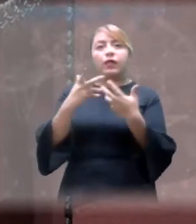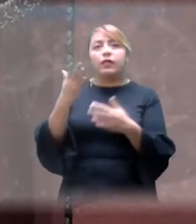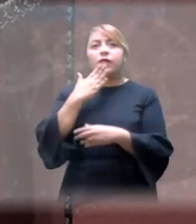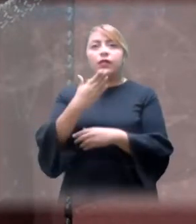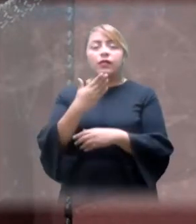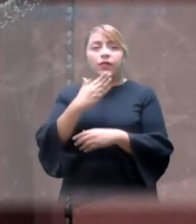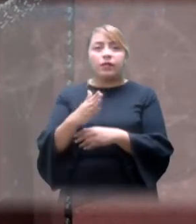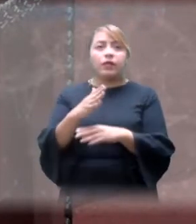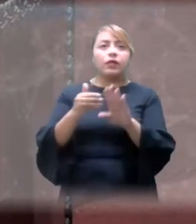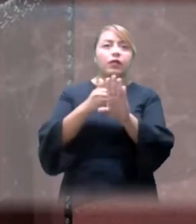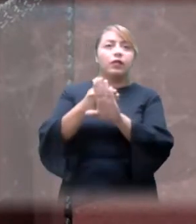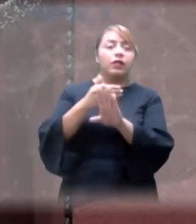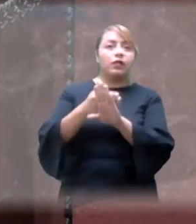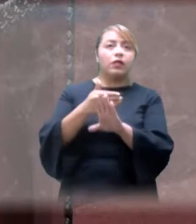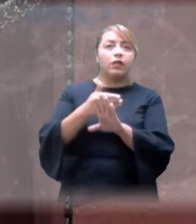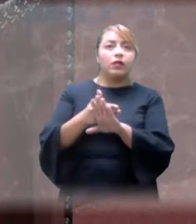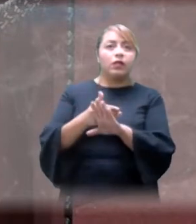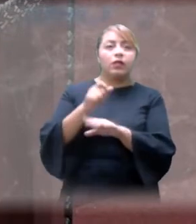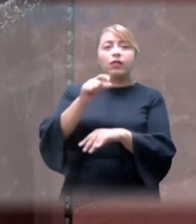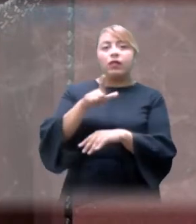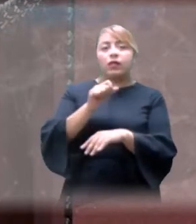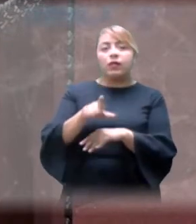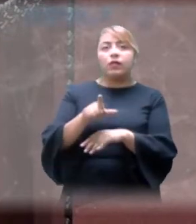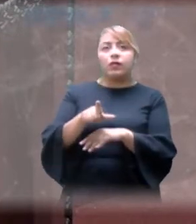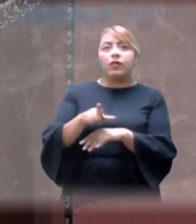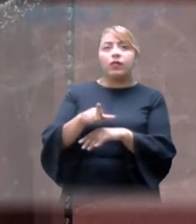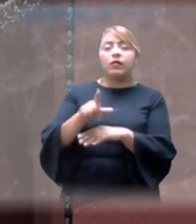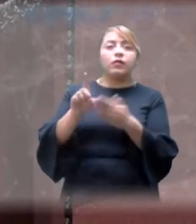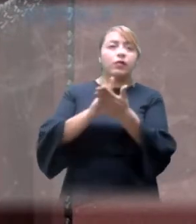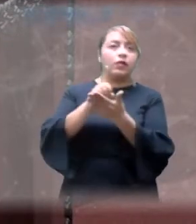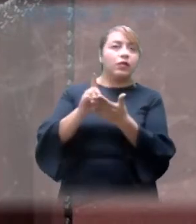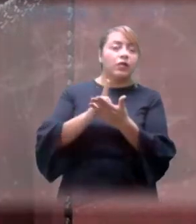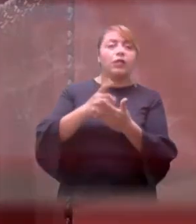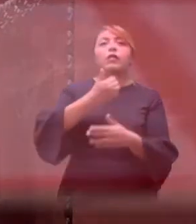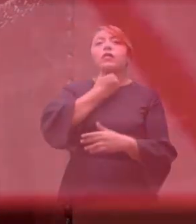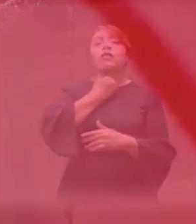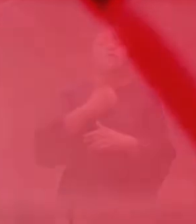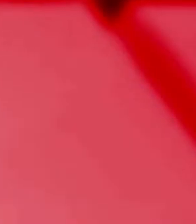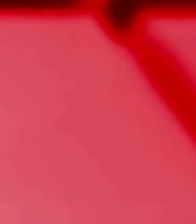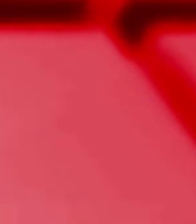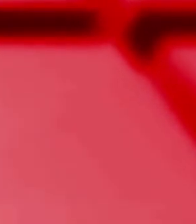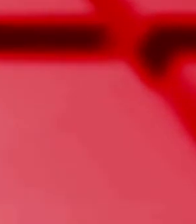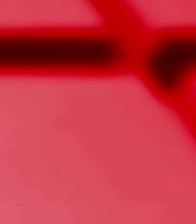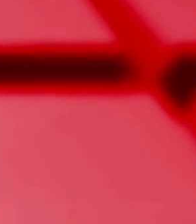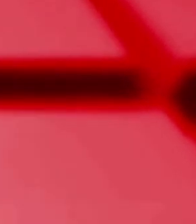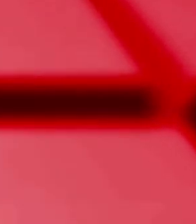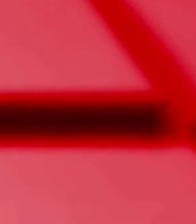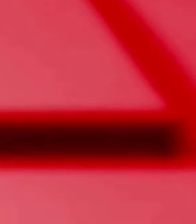combatir el daño que ocasiona el consumo de drogas, alcohol y tabaco.